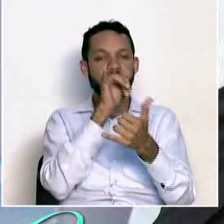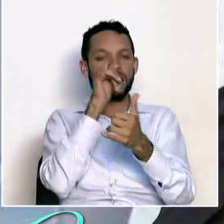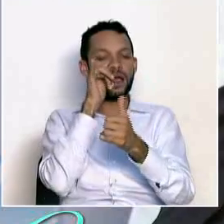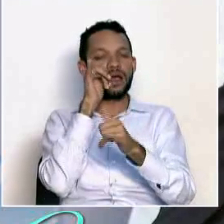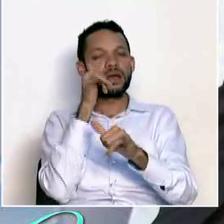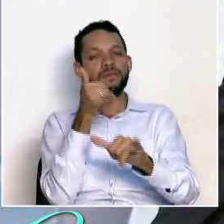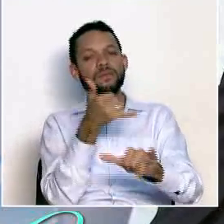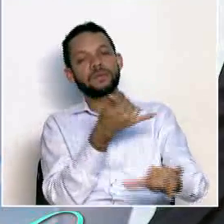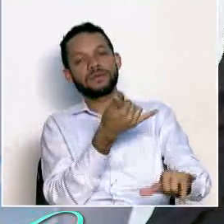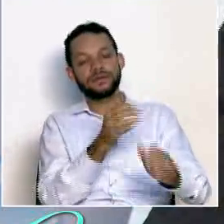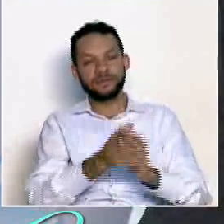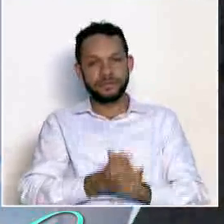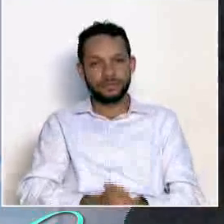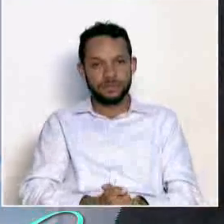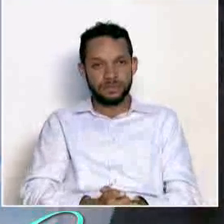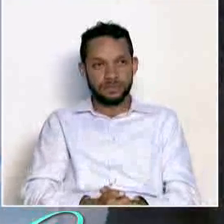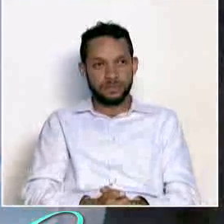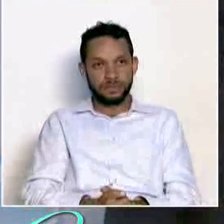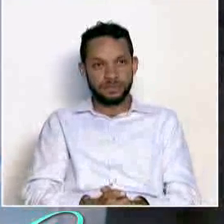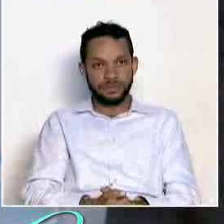que te encuentras.